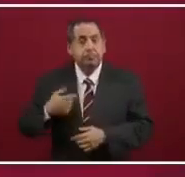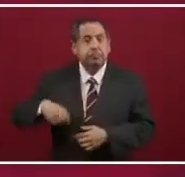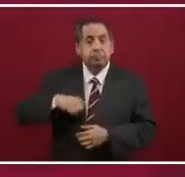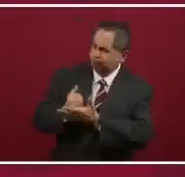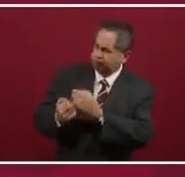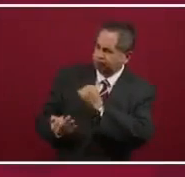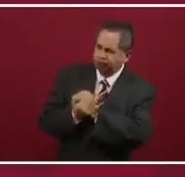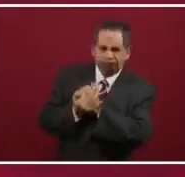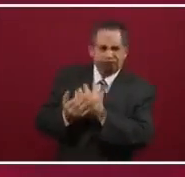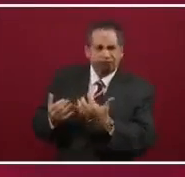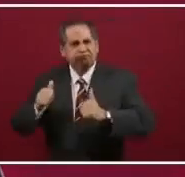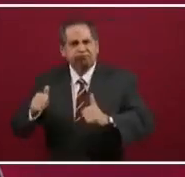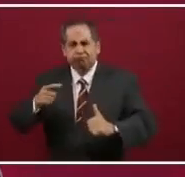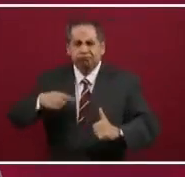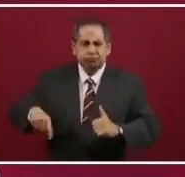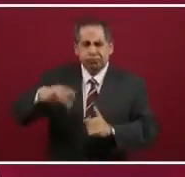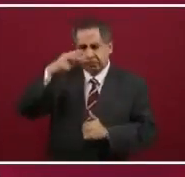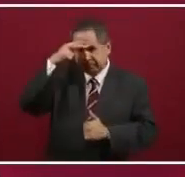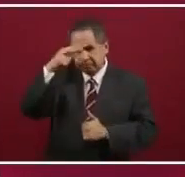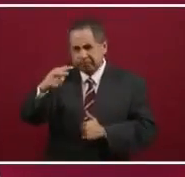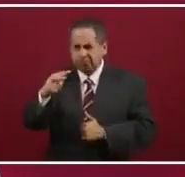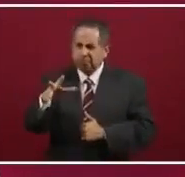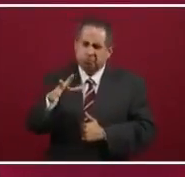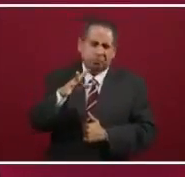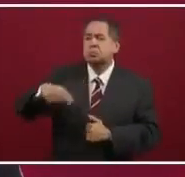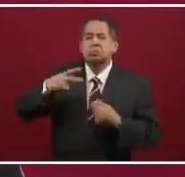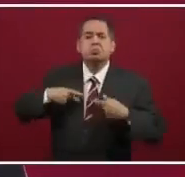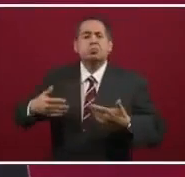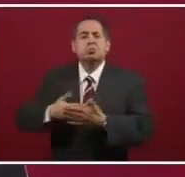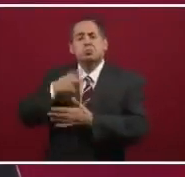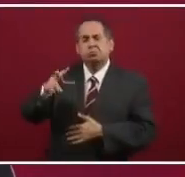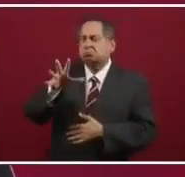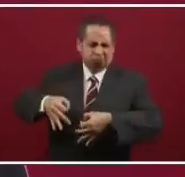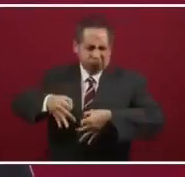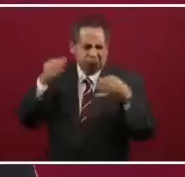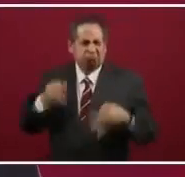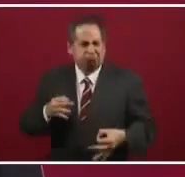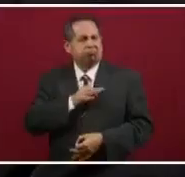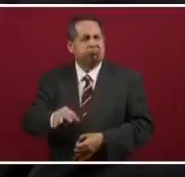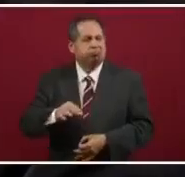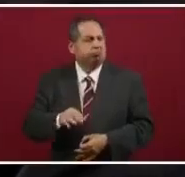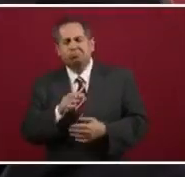nos ha salvado. El pueblo de México es un pueblo excepcional. Entonces, vamos a salir bien.